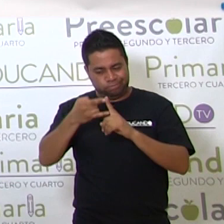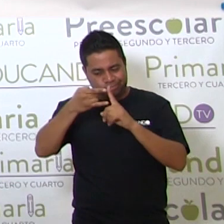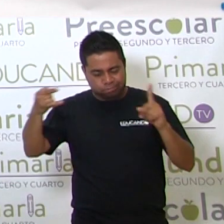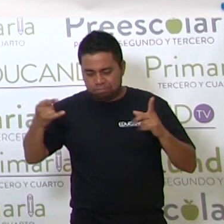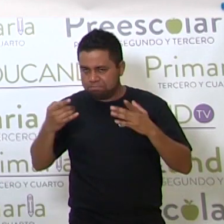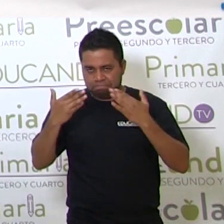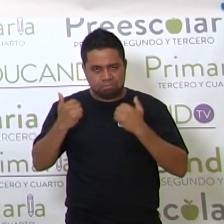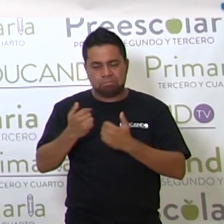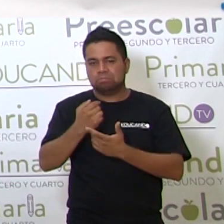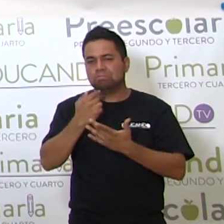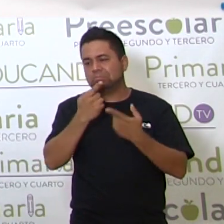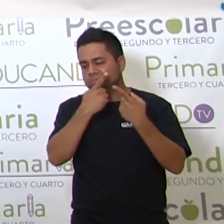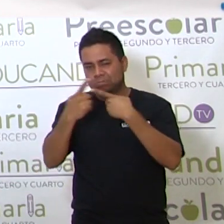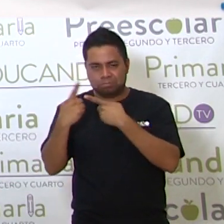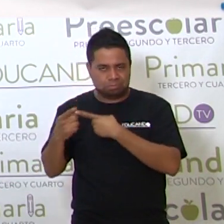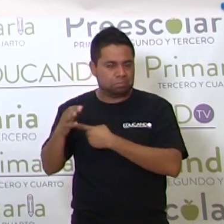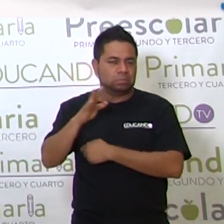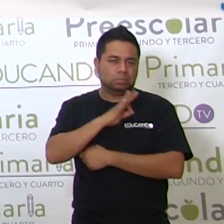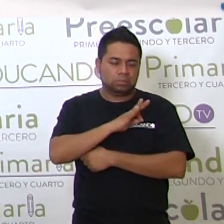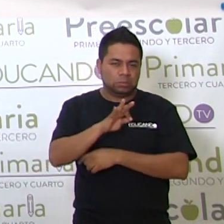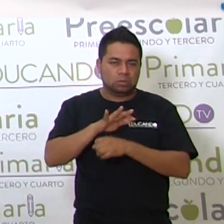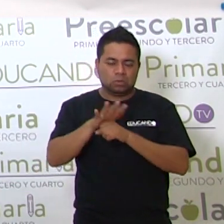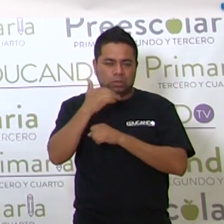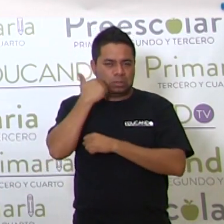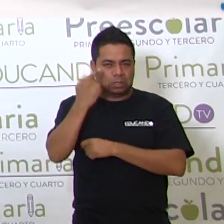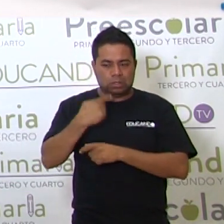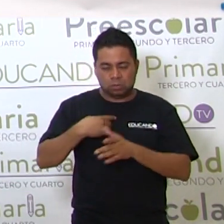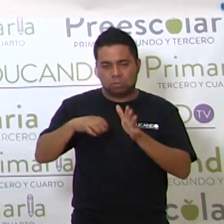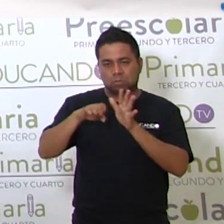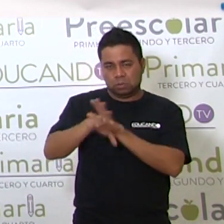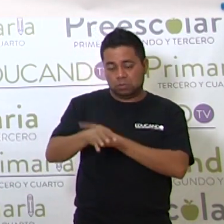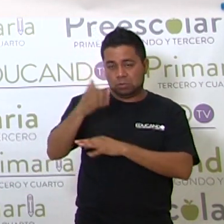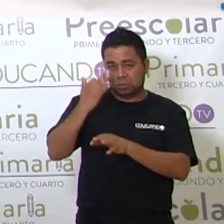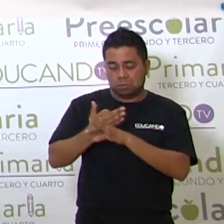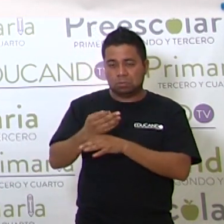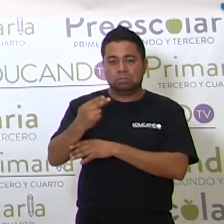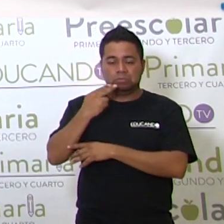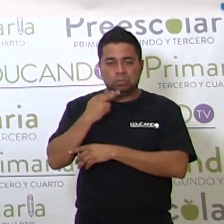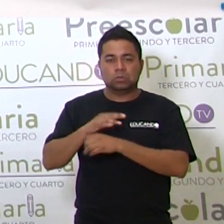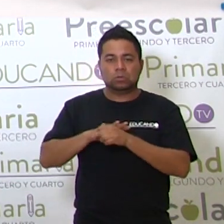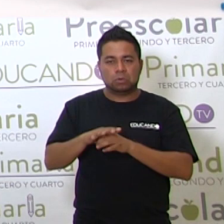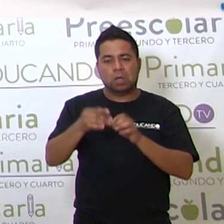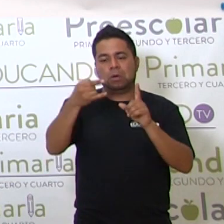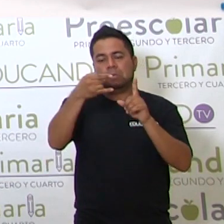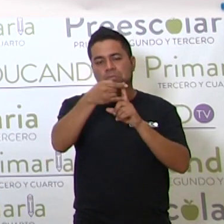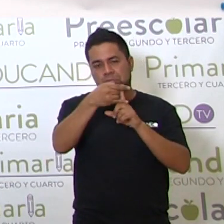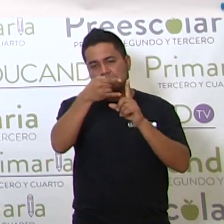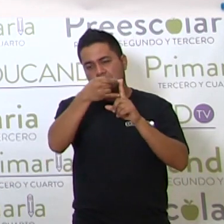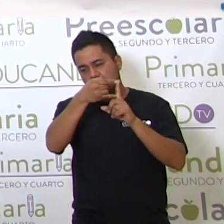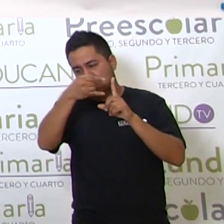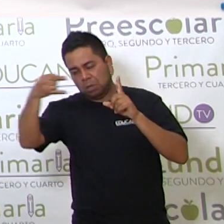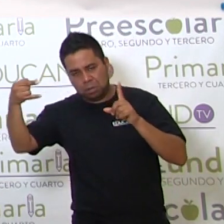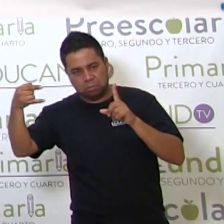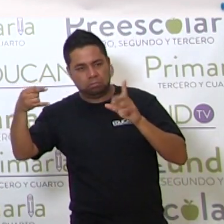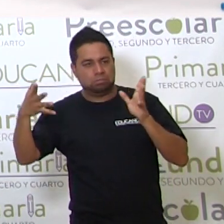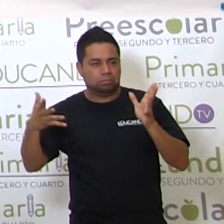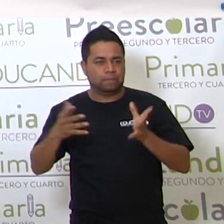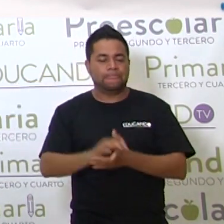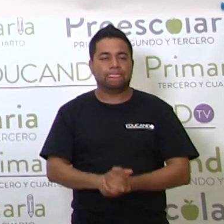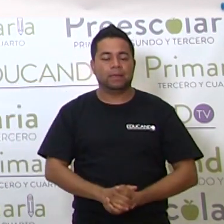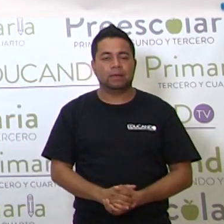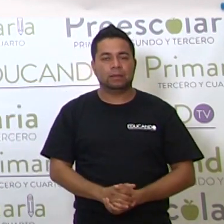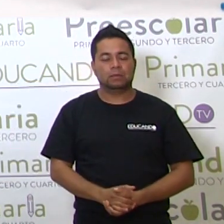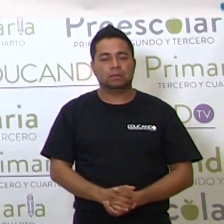figura geométrica. Pueden utilizar cualquiera. Yo en este caso elegí, pues, que son cuadrados y elongados.